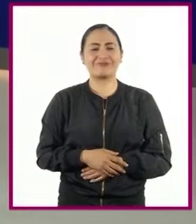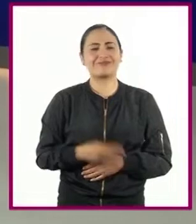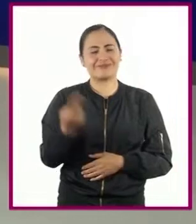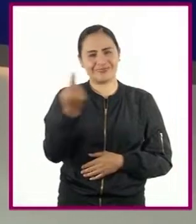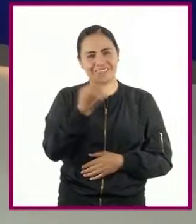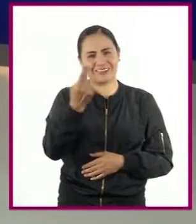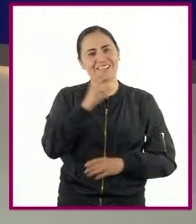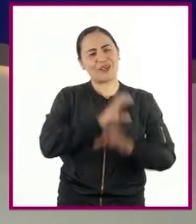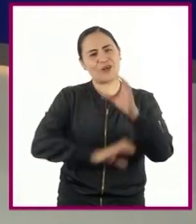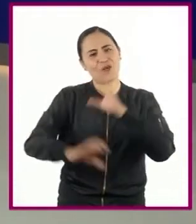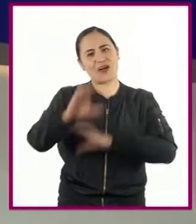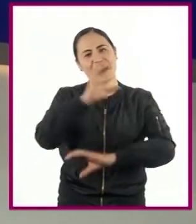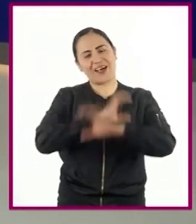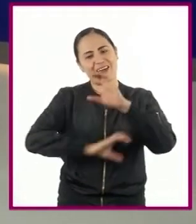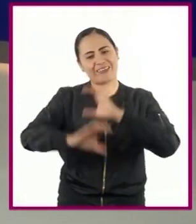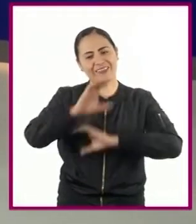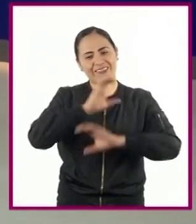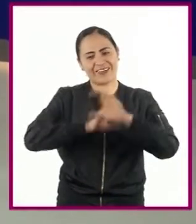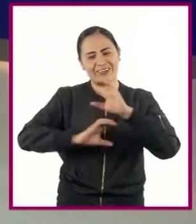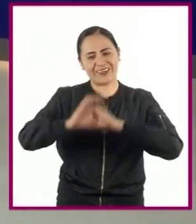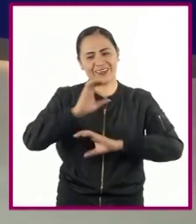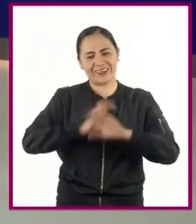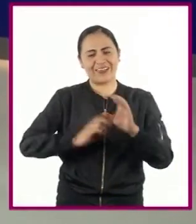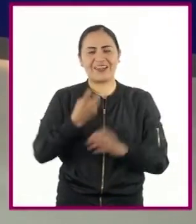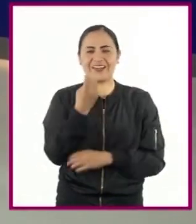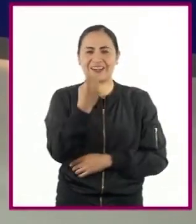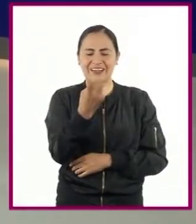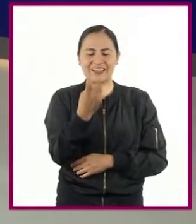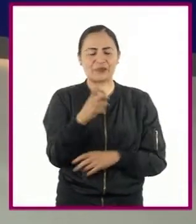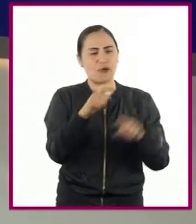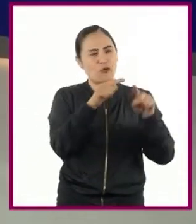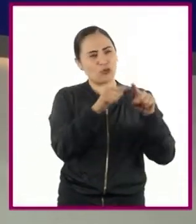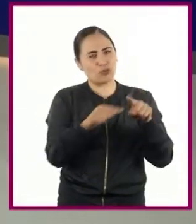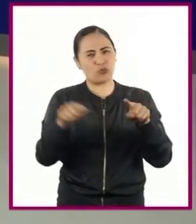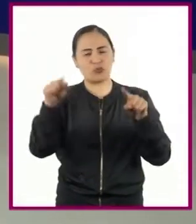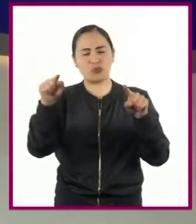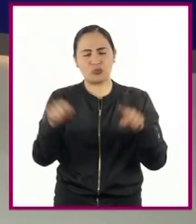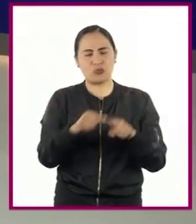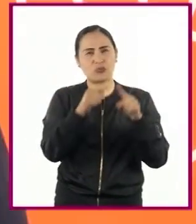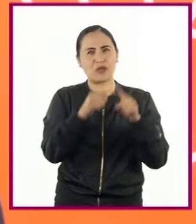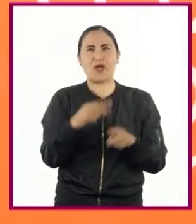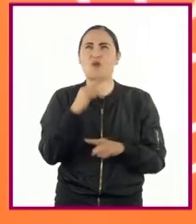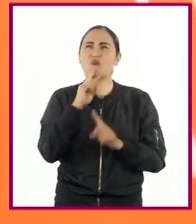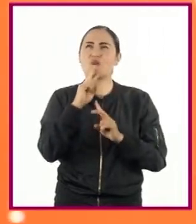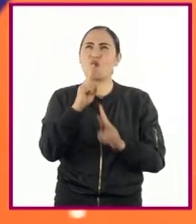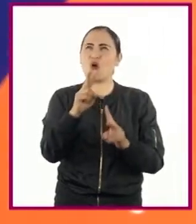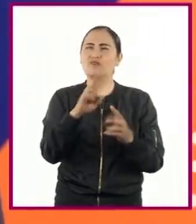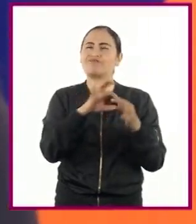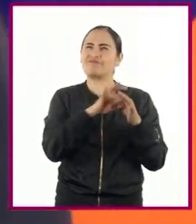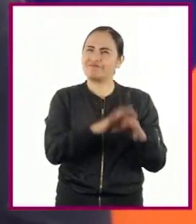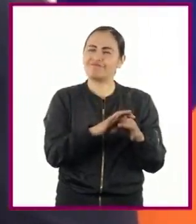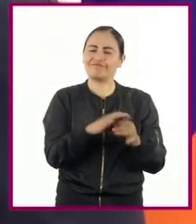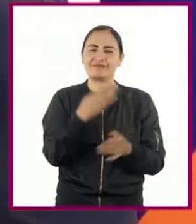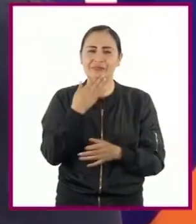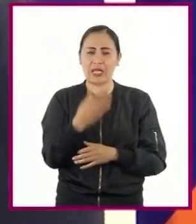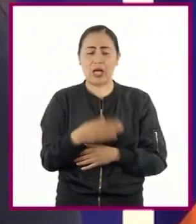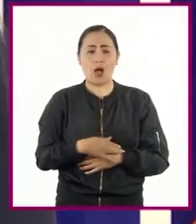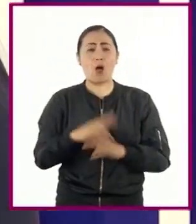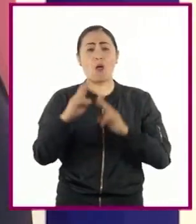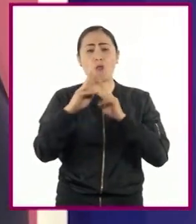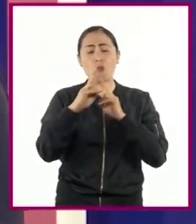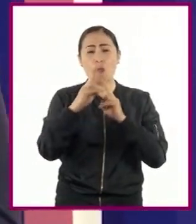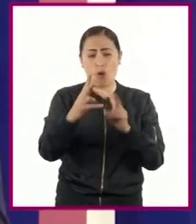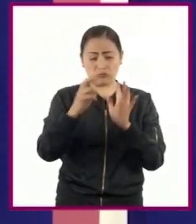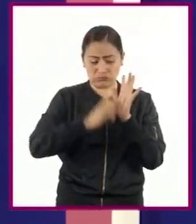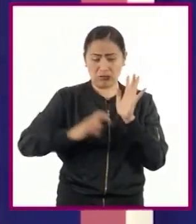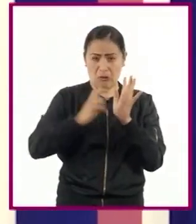Cantar. Nos ayudará a encontrar el ritmo y la flexibilidad de la voz. Educar la voz no es fácil. Es como